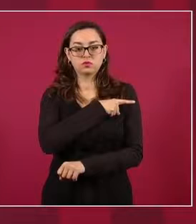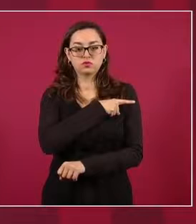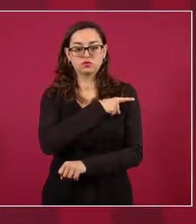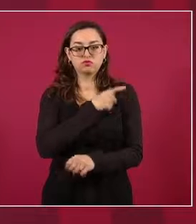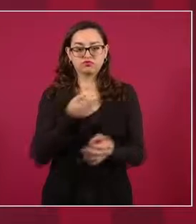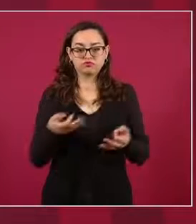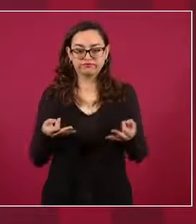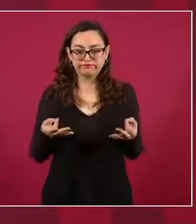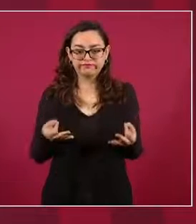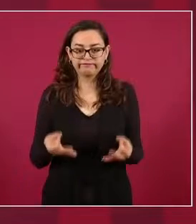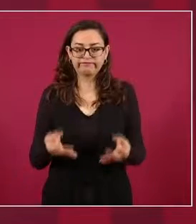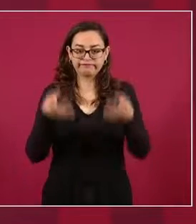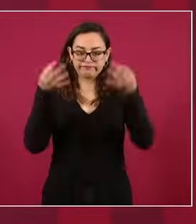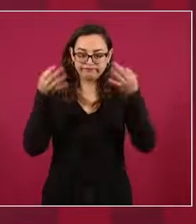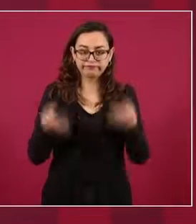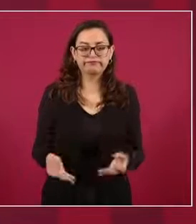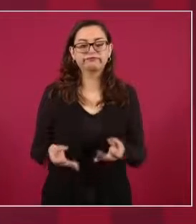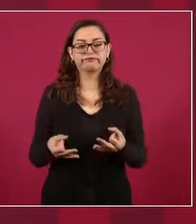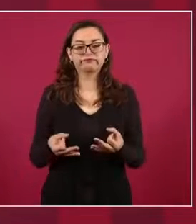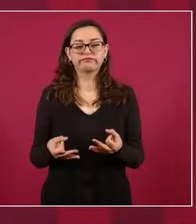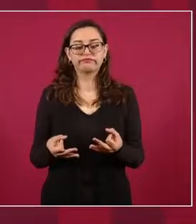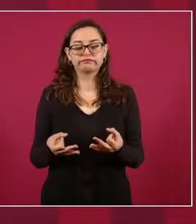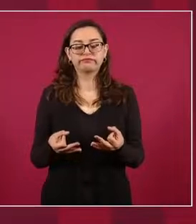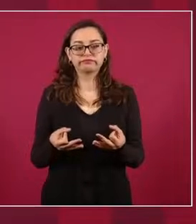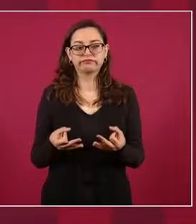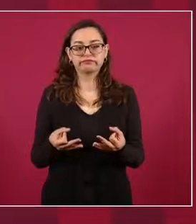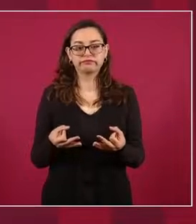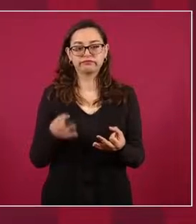de primera, como